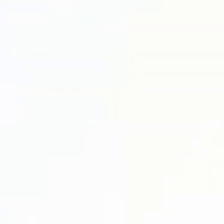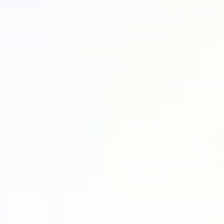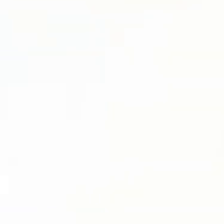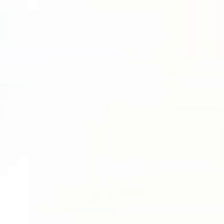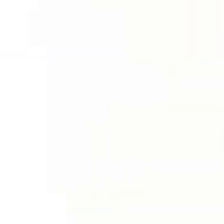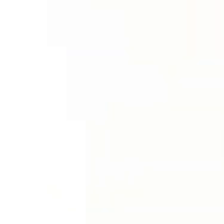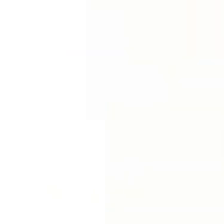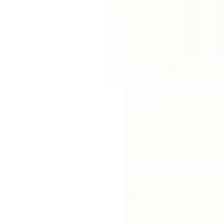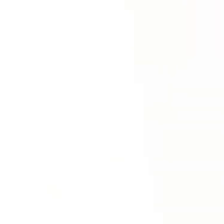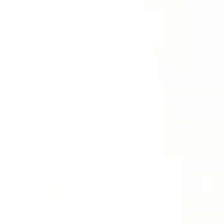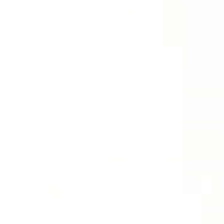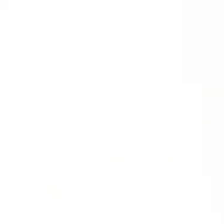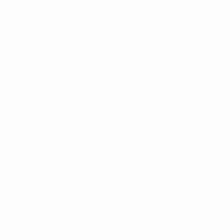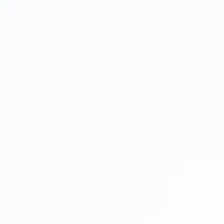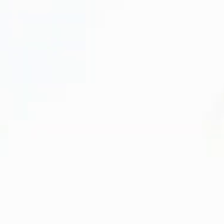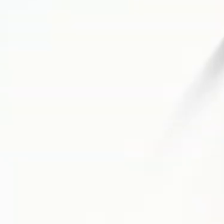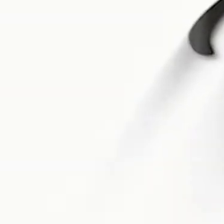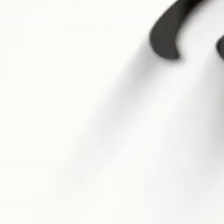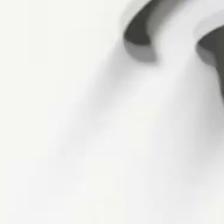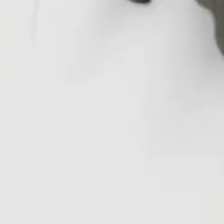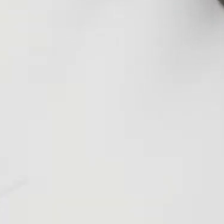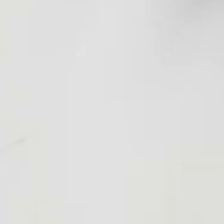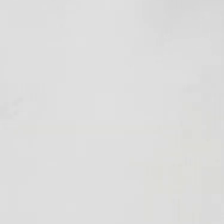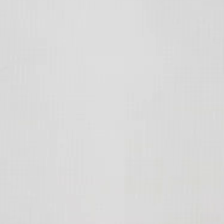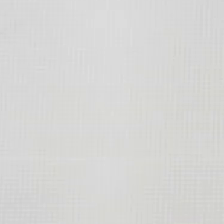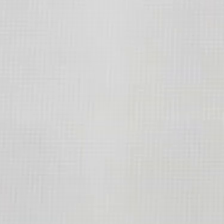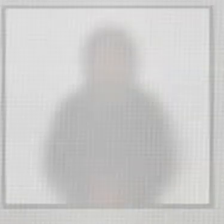Hidalgo Mágico.